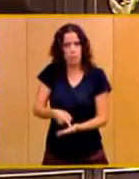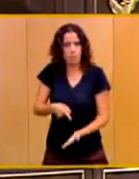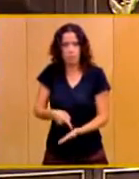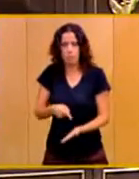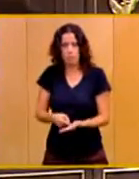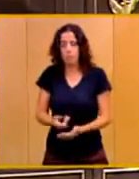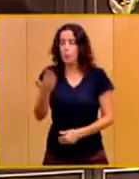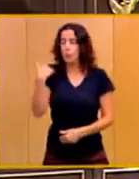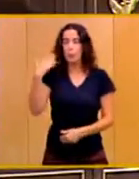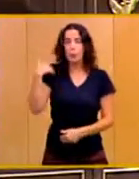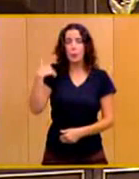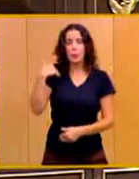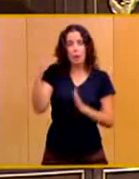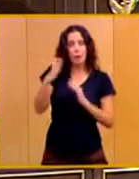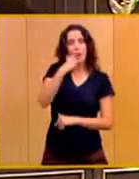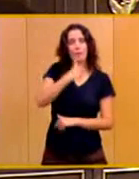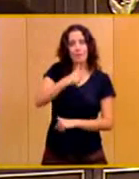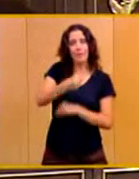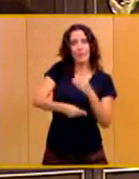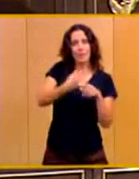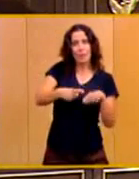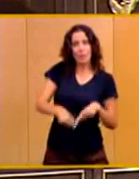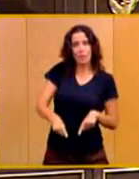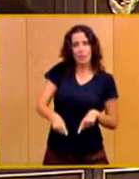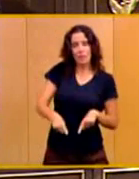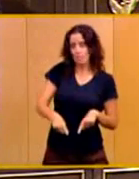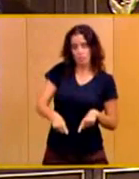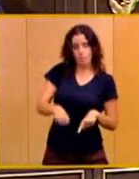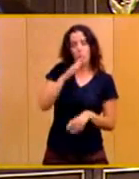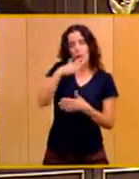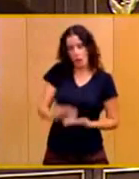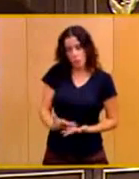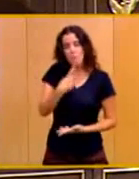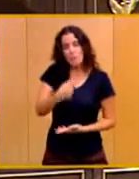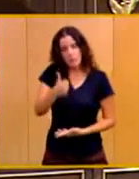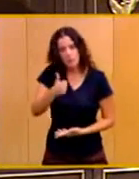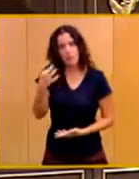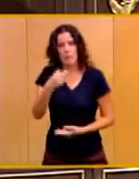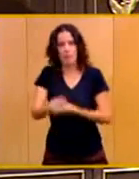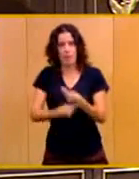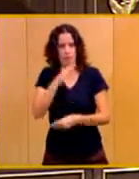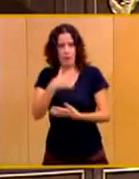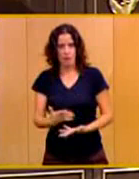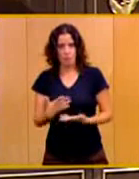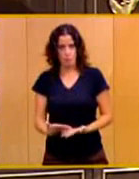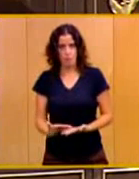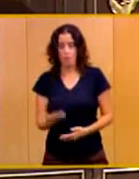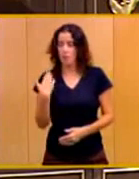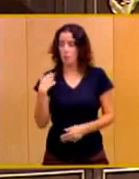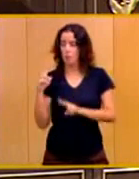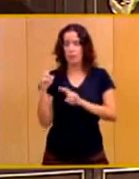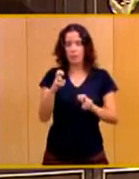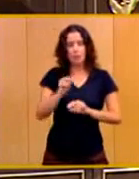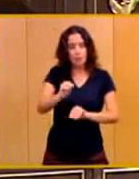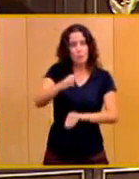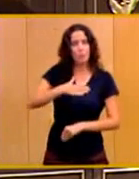más fácil y tiene que afrontarlo ahora cuando es mucho más difícil. No quiso hacerlo como iniciativa propia y